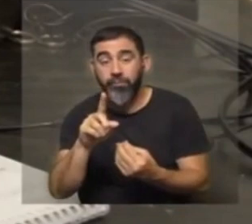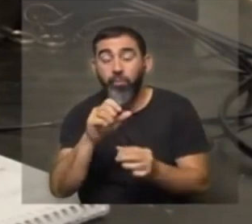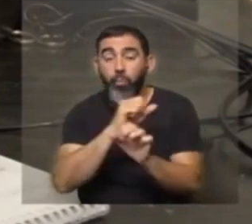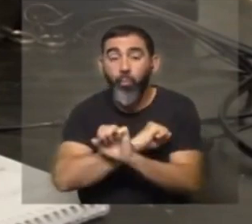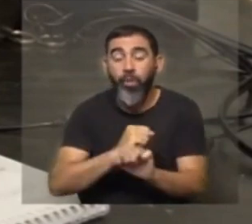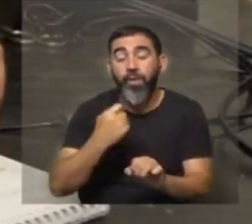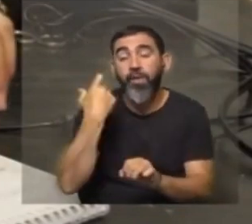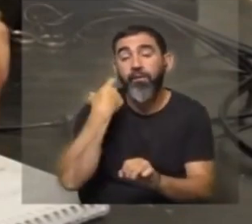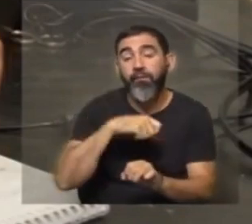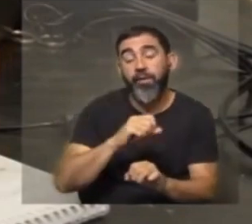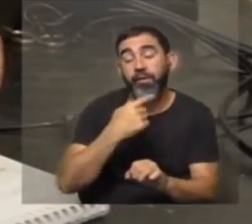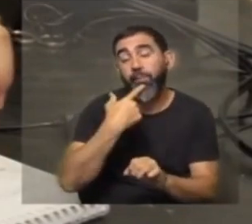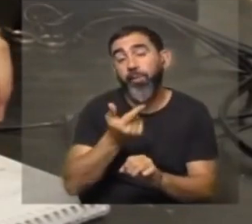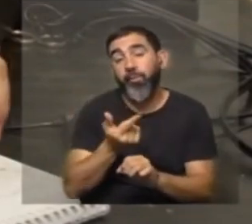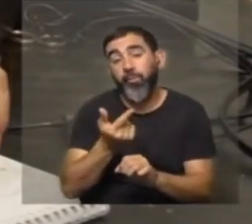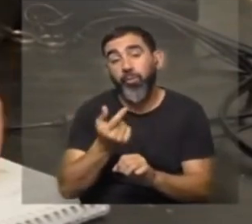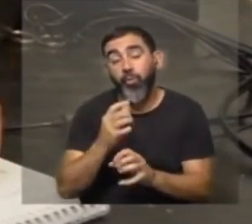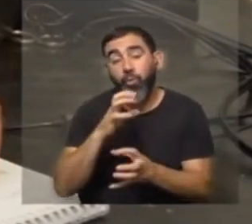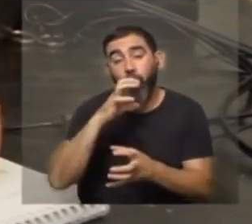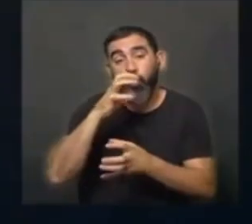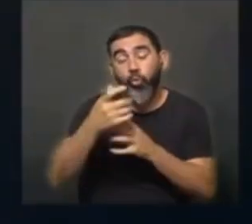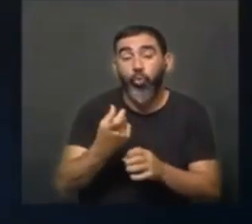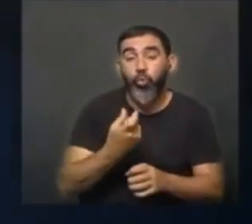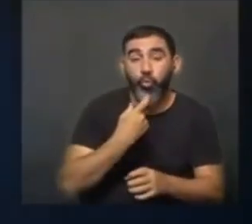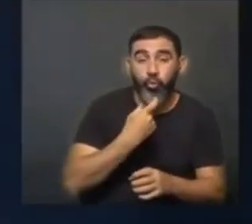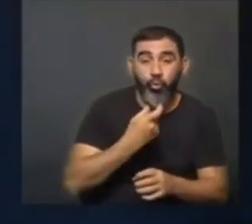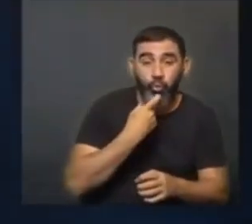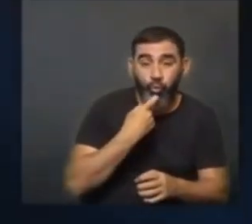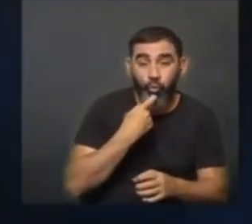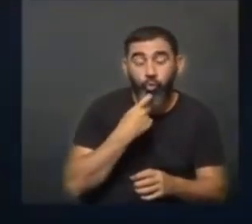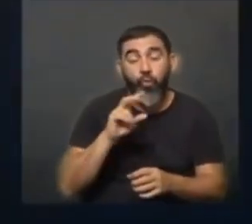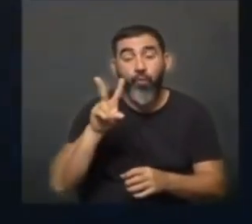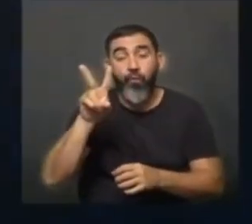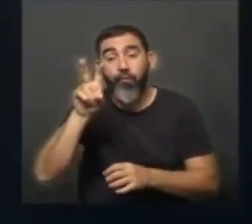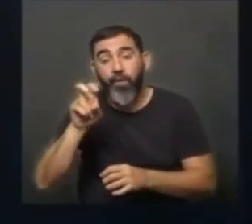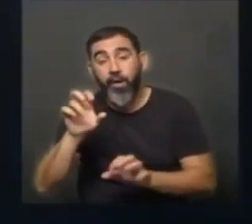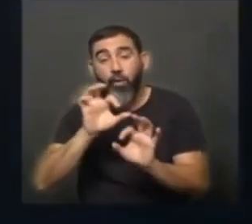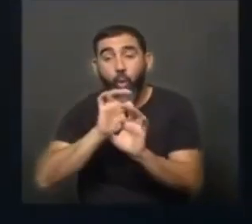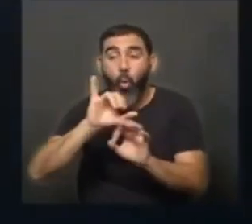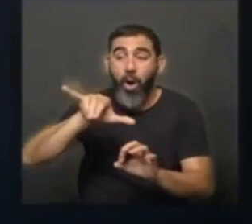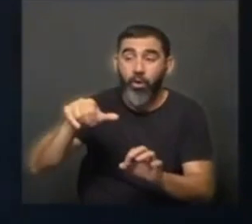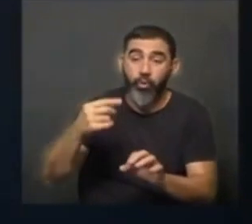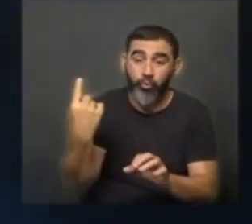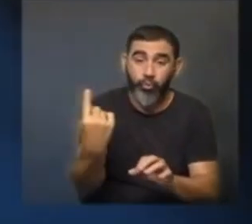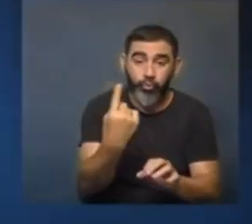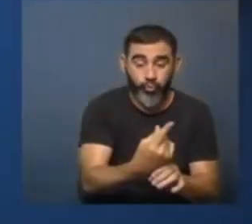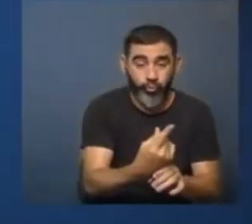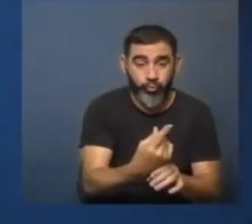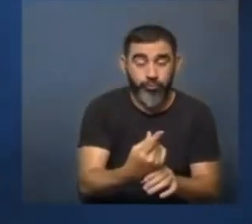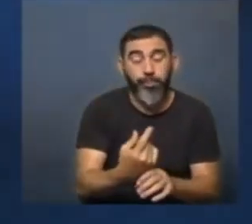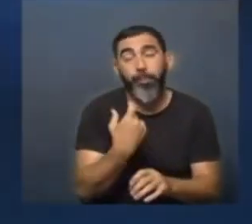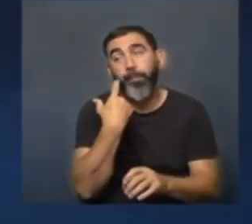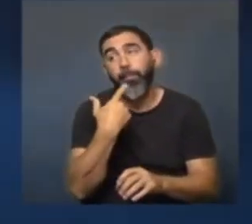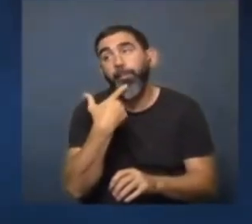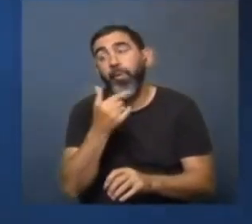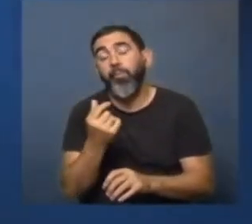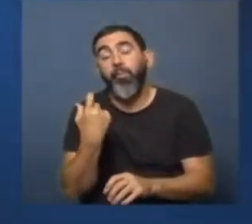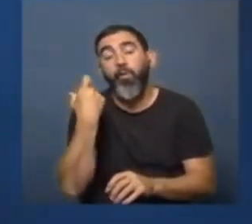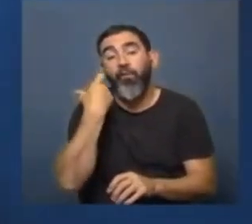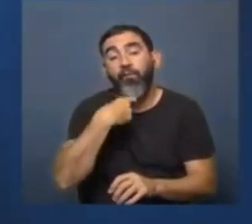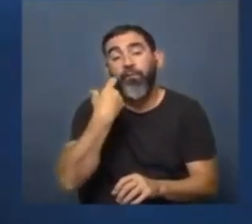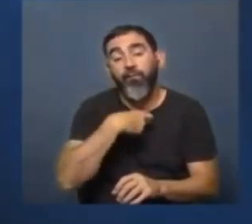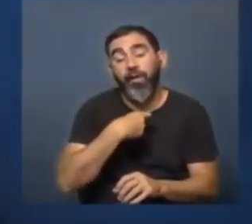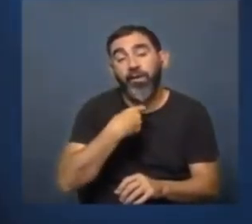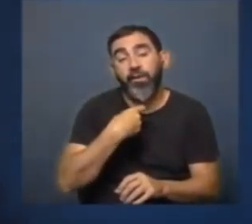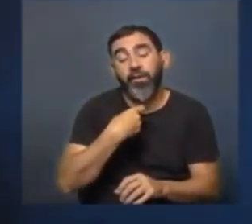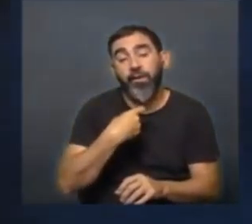los fotorreceptores que detectan el color rojo, o el color verde, o el color azul. Cuando nos falta el